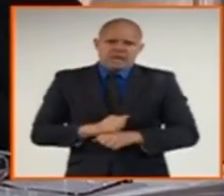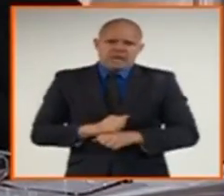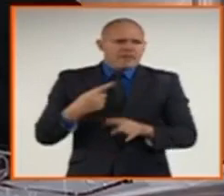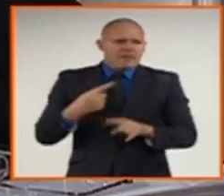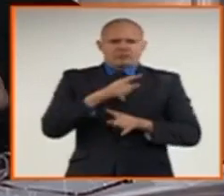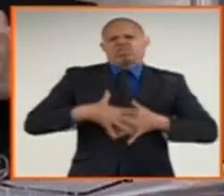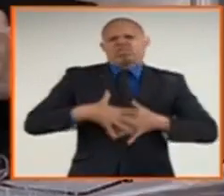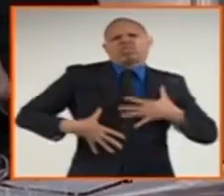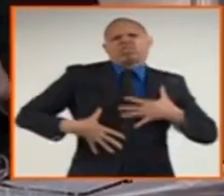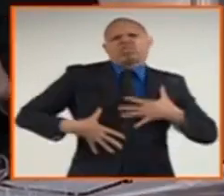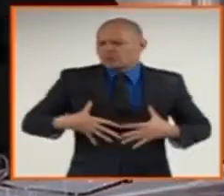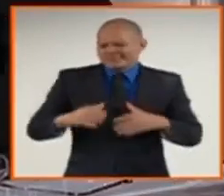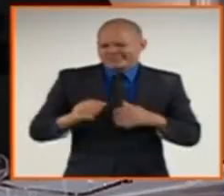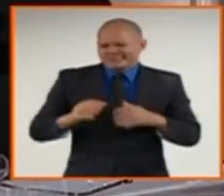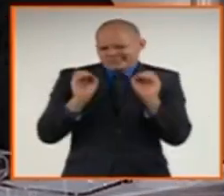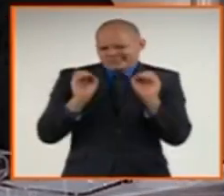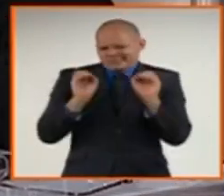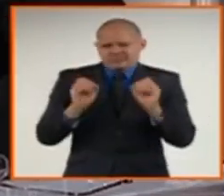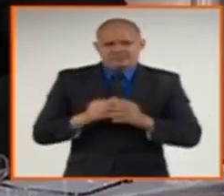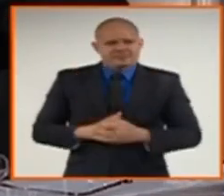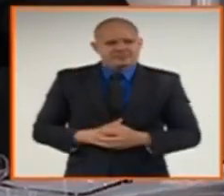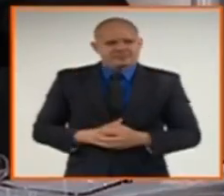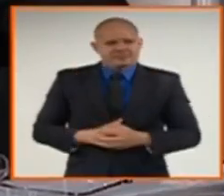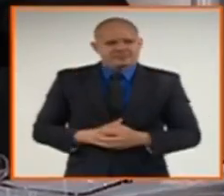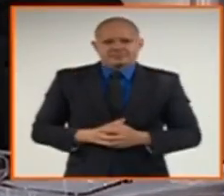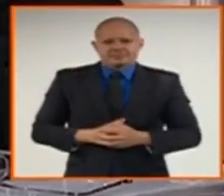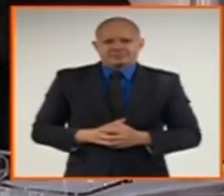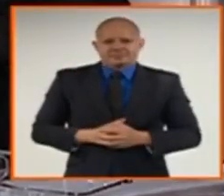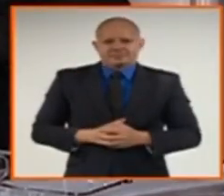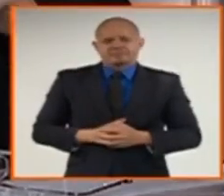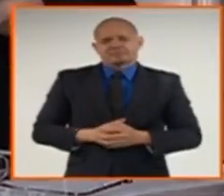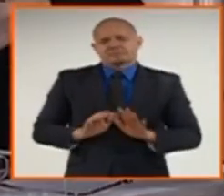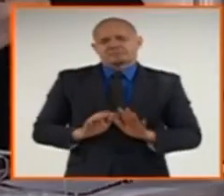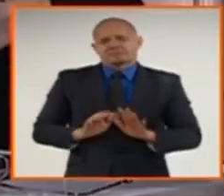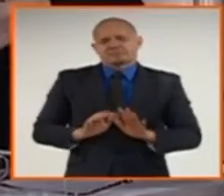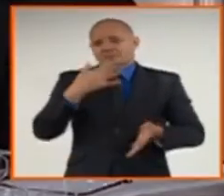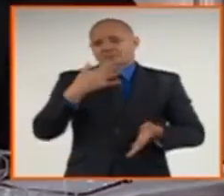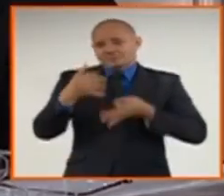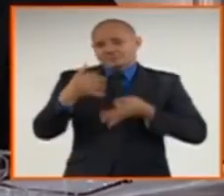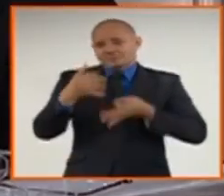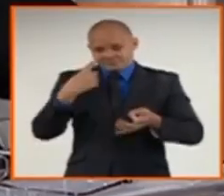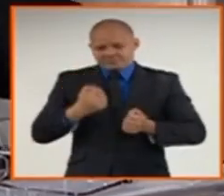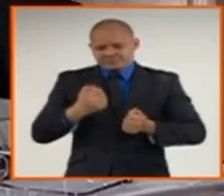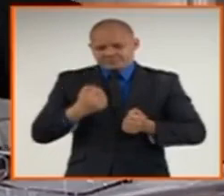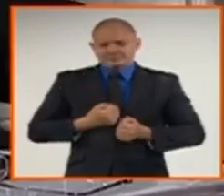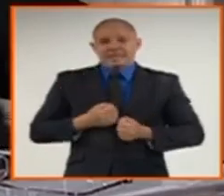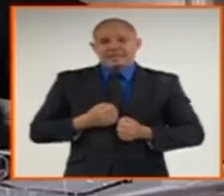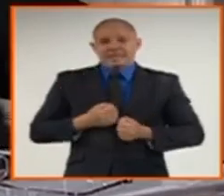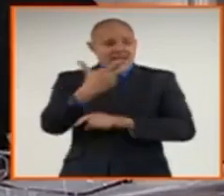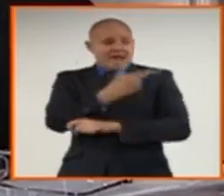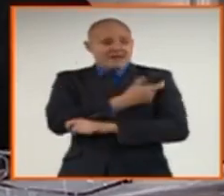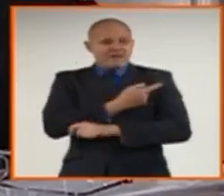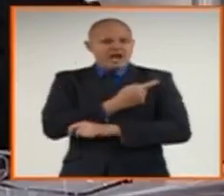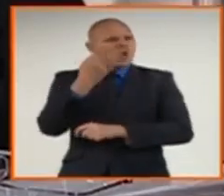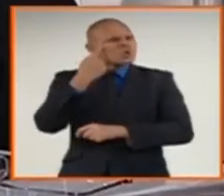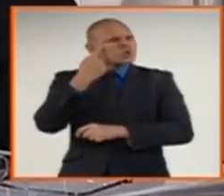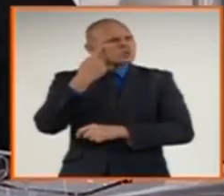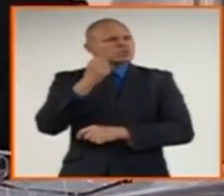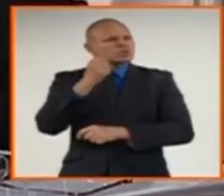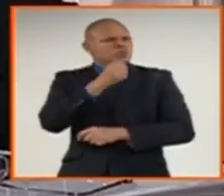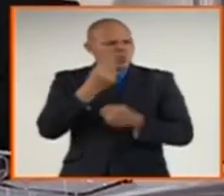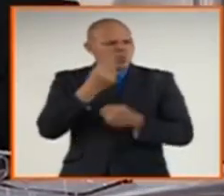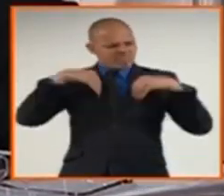para los niños. De modo general, en cuanto a la inmunogenicidad, yo quería compartir rápidamente unas